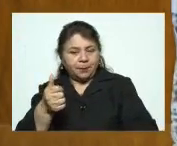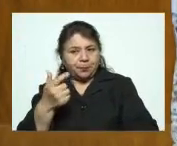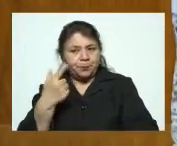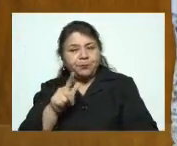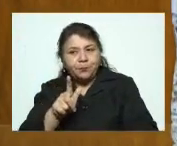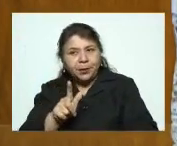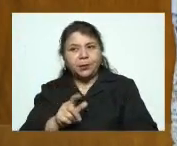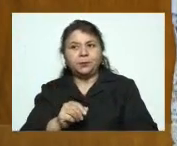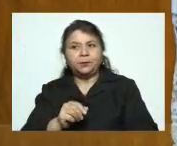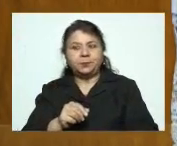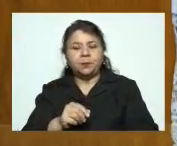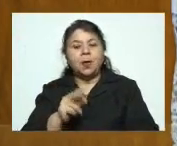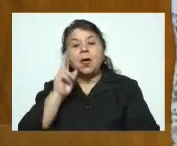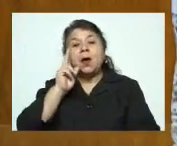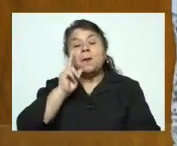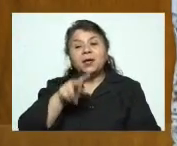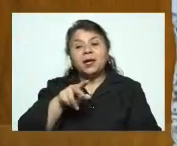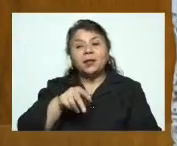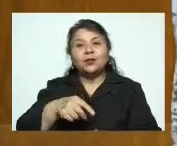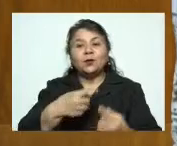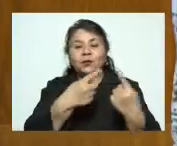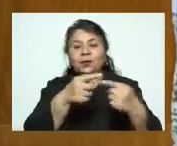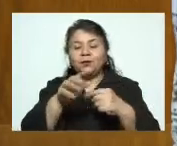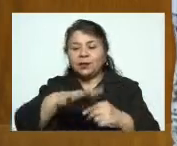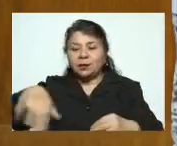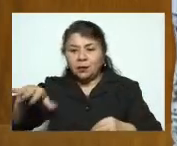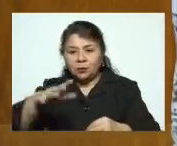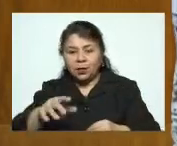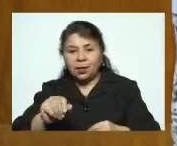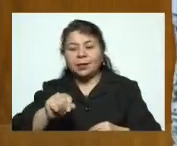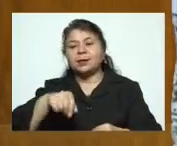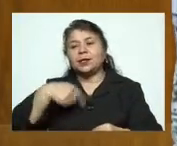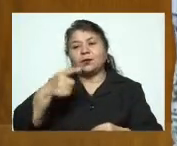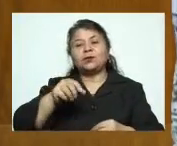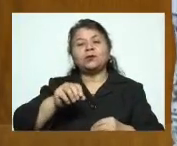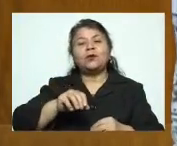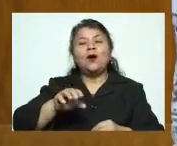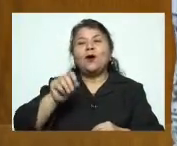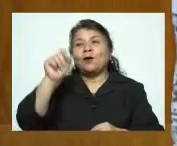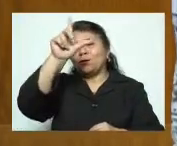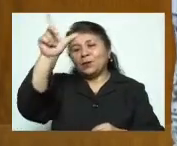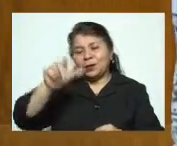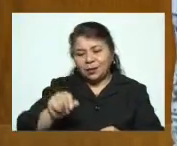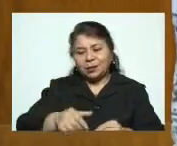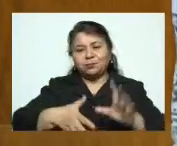desarrollar distintos escenarios, en lo que venimos viendo de otros continentes y también de nuestro propio